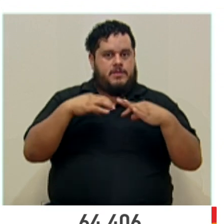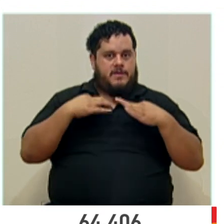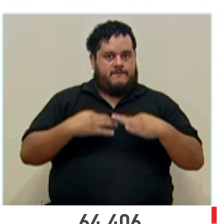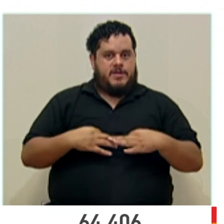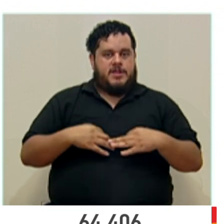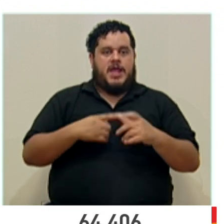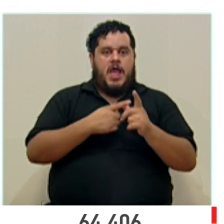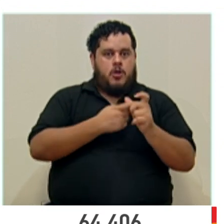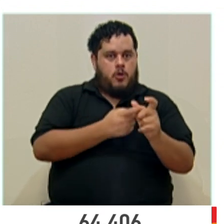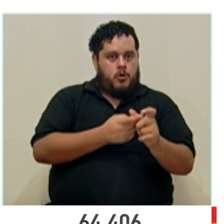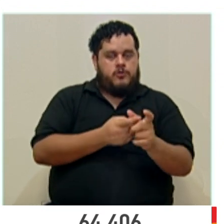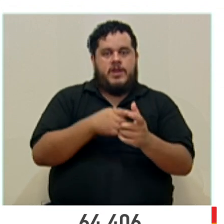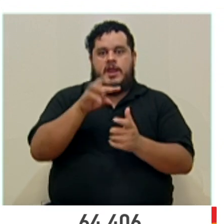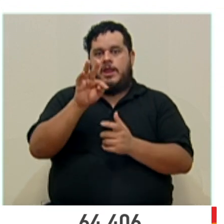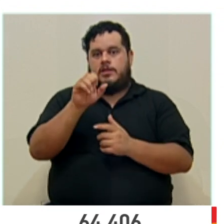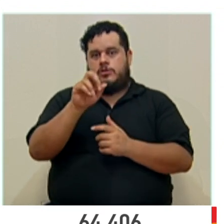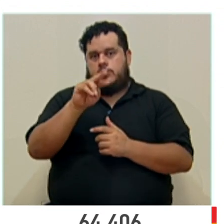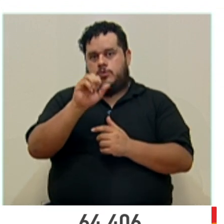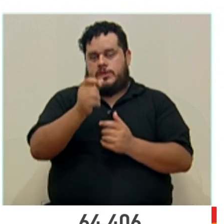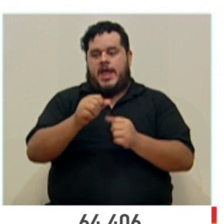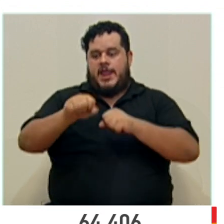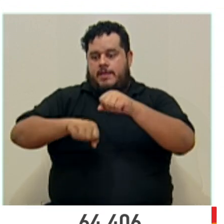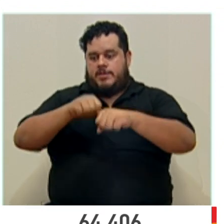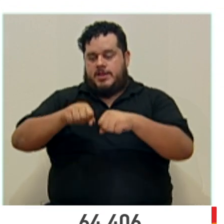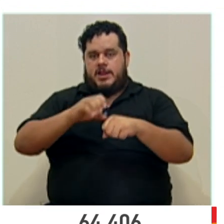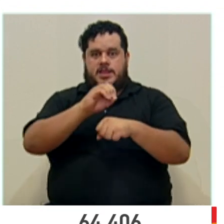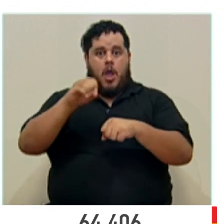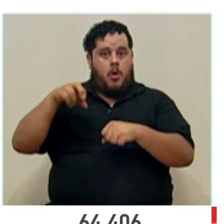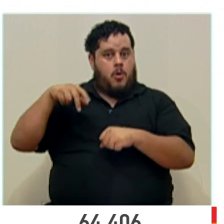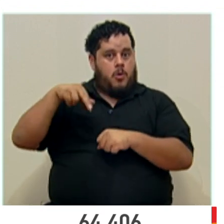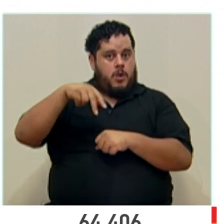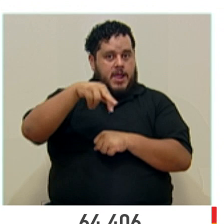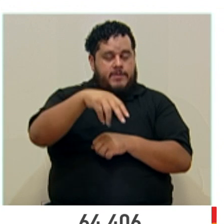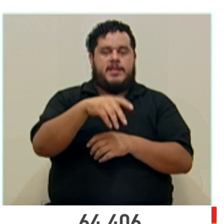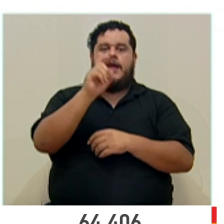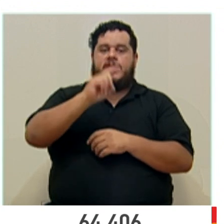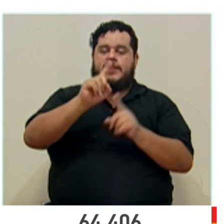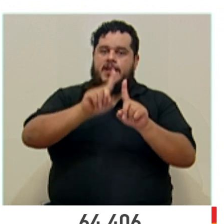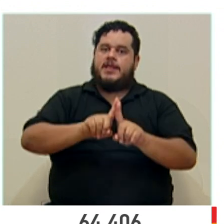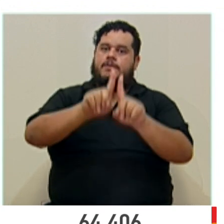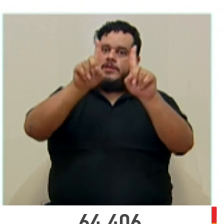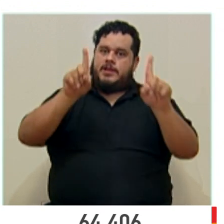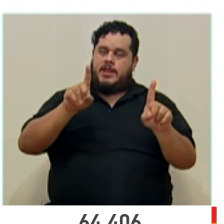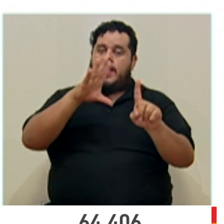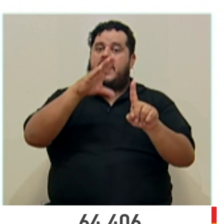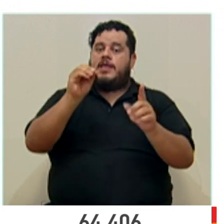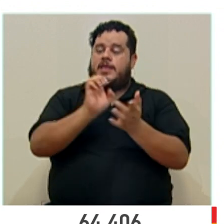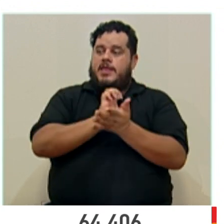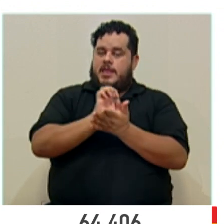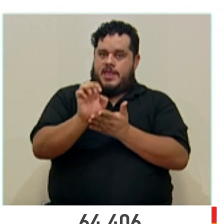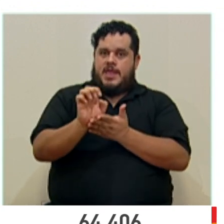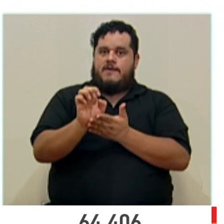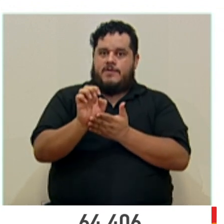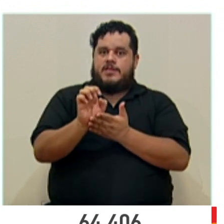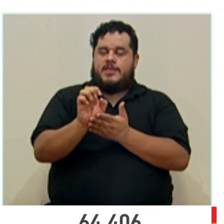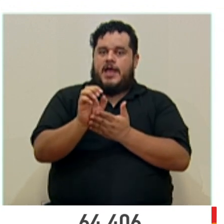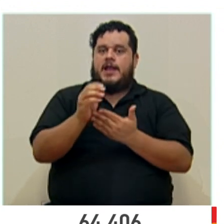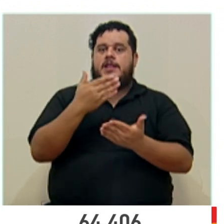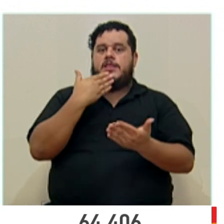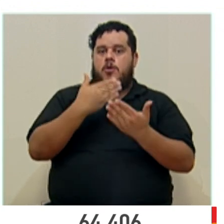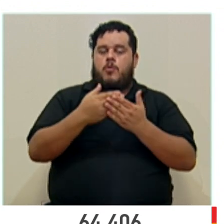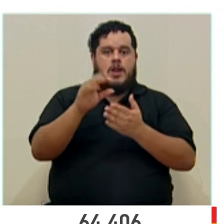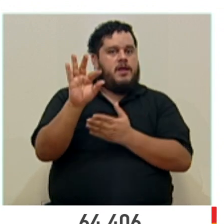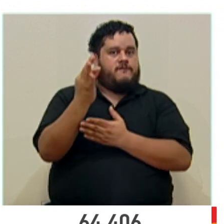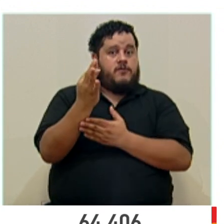como correr, trotar, andar en bicicleta y caminar, tienen que mantener la distancia y evitar sistemáticamente que